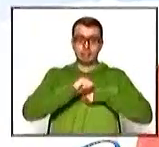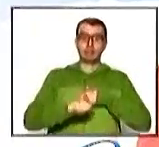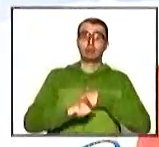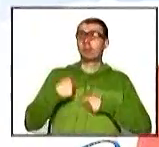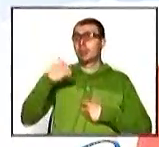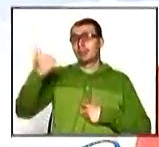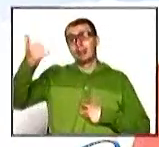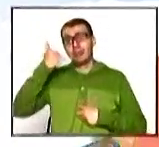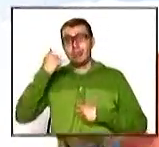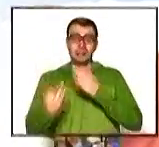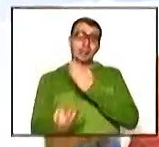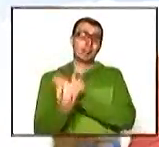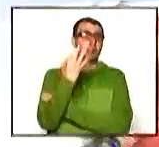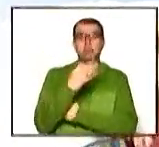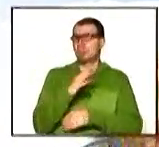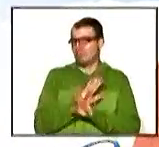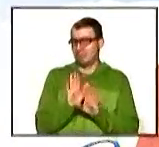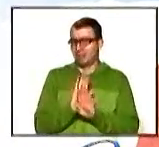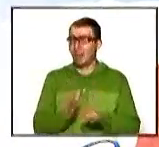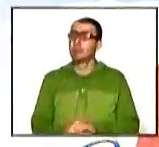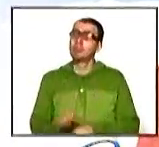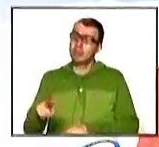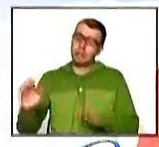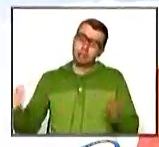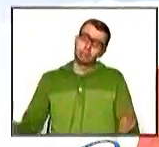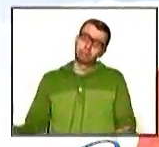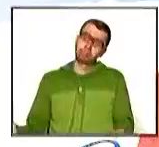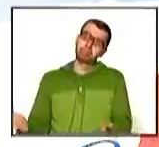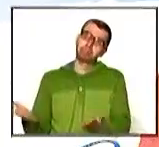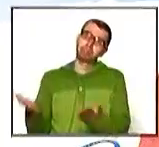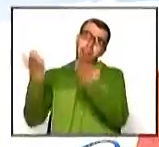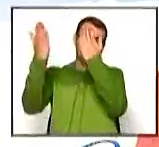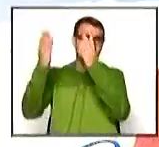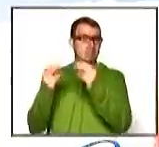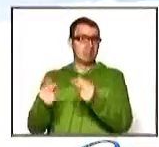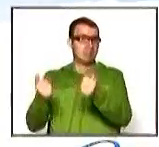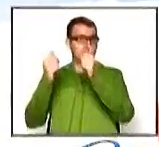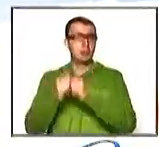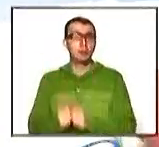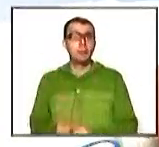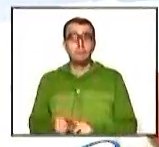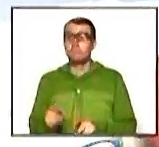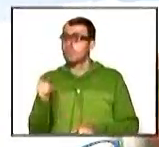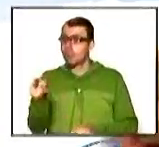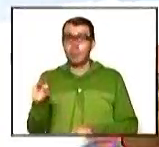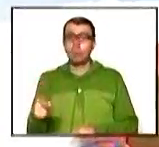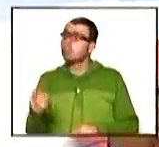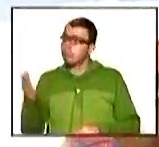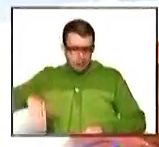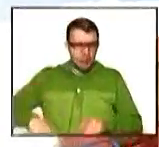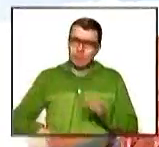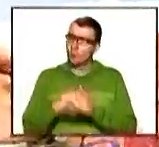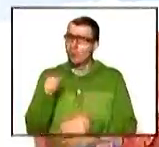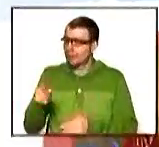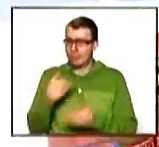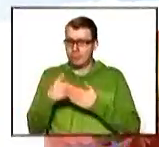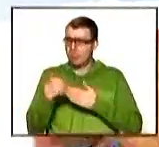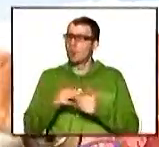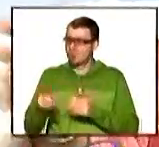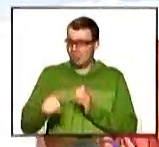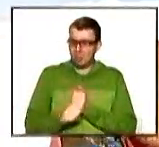las 3 de la mañana, más rápido se alivia al paciente. Pero no, llega el paciente, está de una vez al quirófano, no sabemos si está